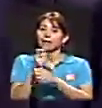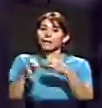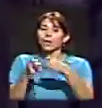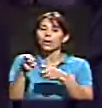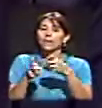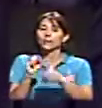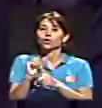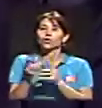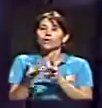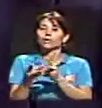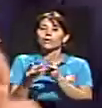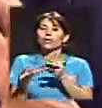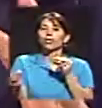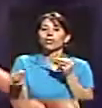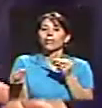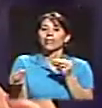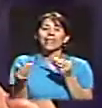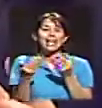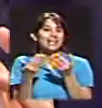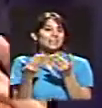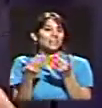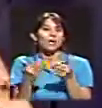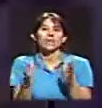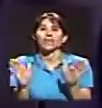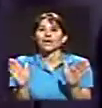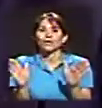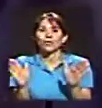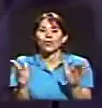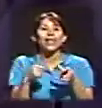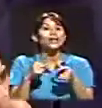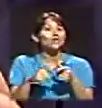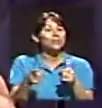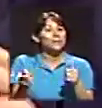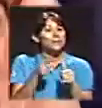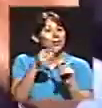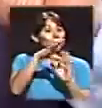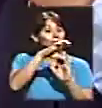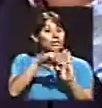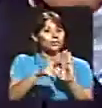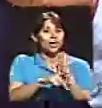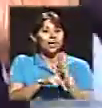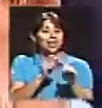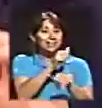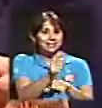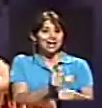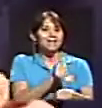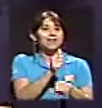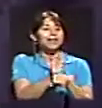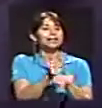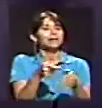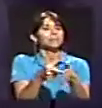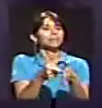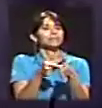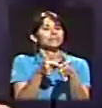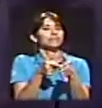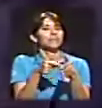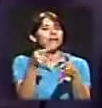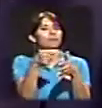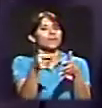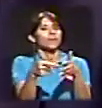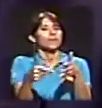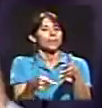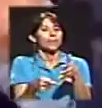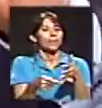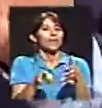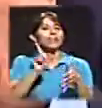casi ilimitado. Uh-huh. Entonces, la ley, primero, la Constitución de la República establece varias condiciones dentro de las cuales debe hacerse